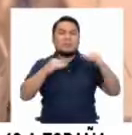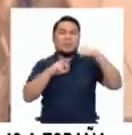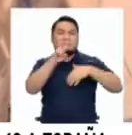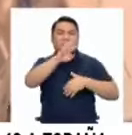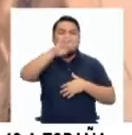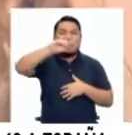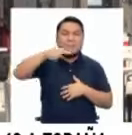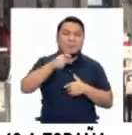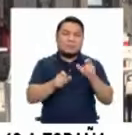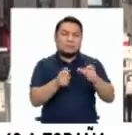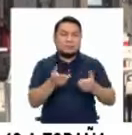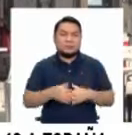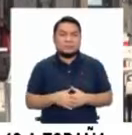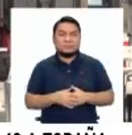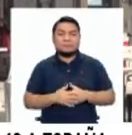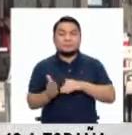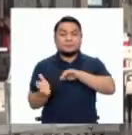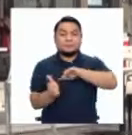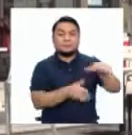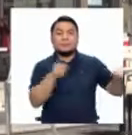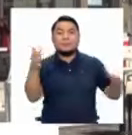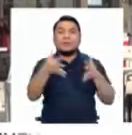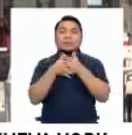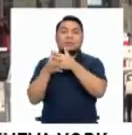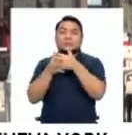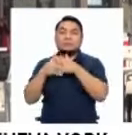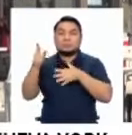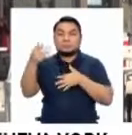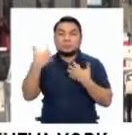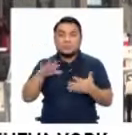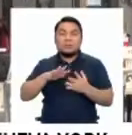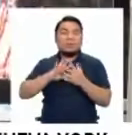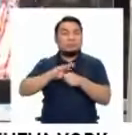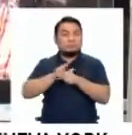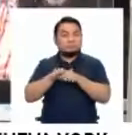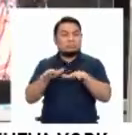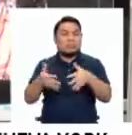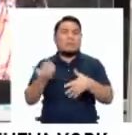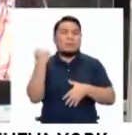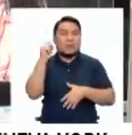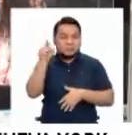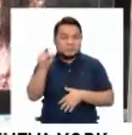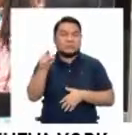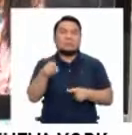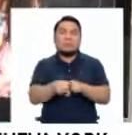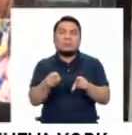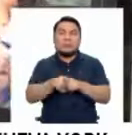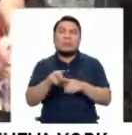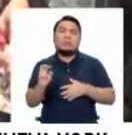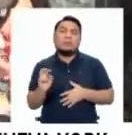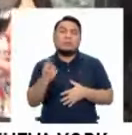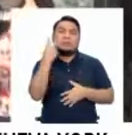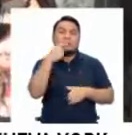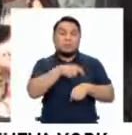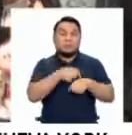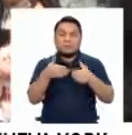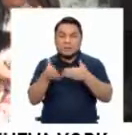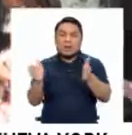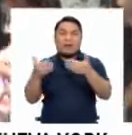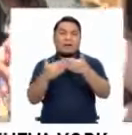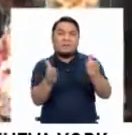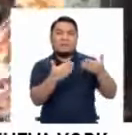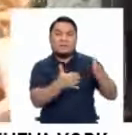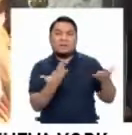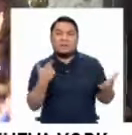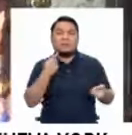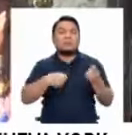247.000 casos. En Nueva York, la ciudad estadounidense más castigada por la pandemia, se inició la segunda fase de reactivación con la apertura